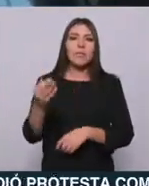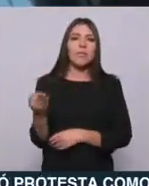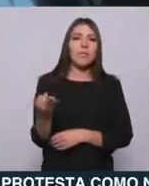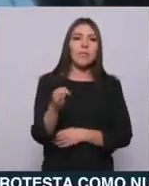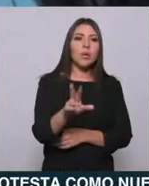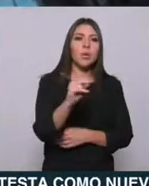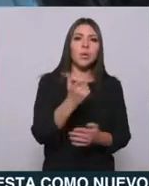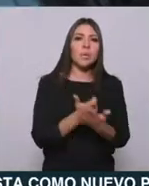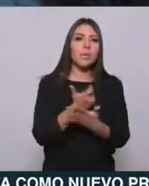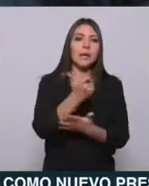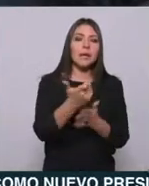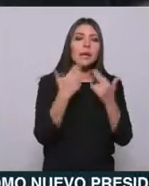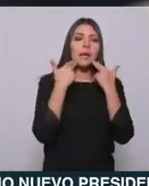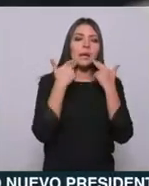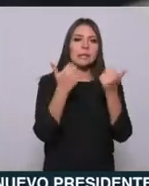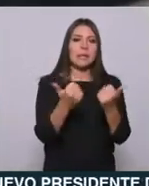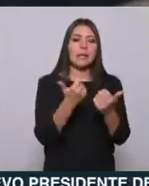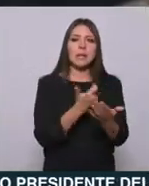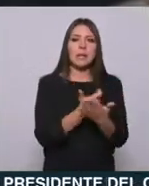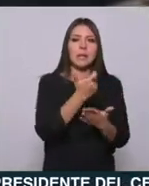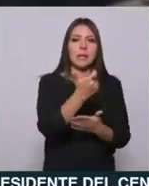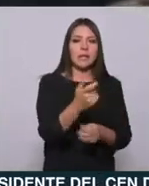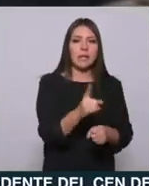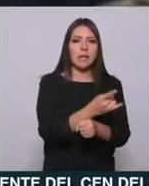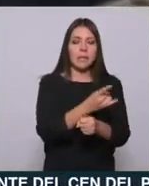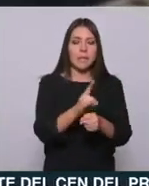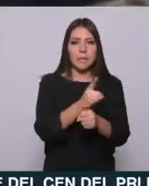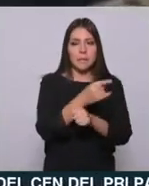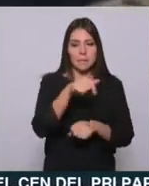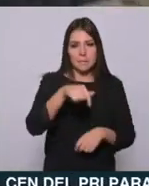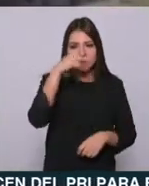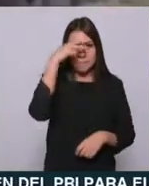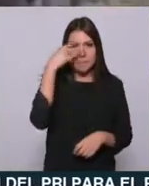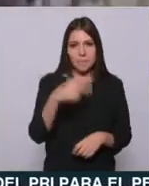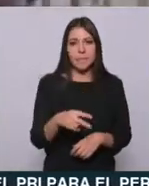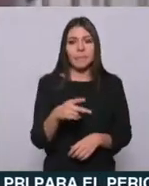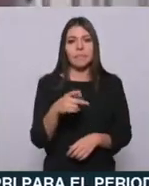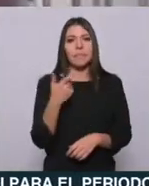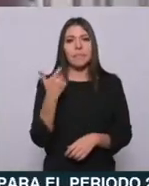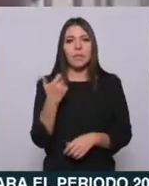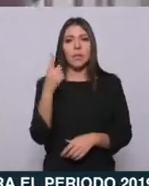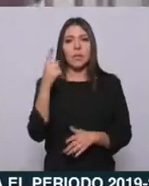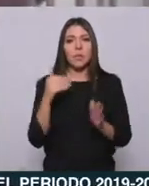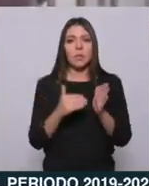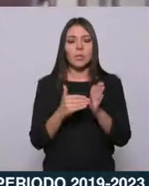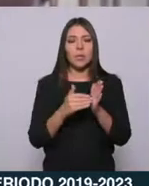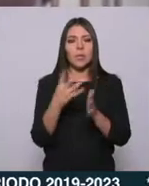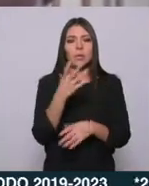fiscal que cometió en contra de la Hacienda Pública de México por la cantidad de